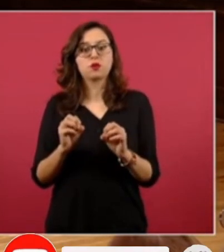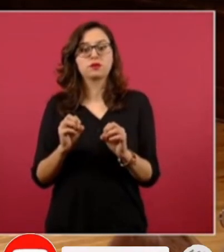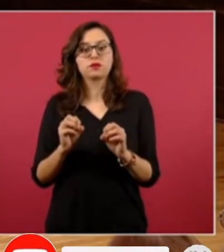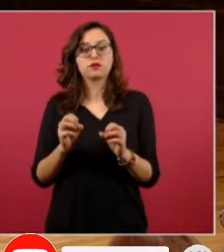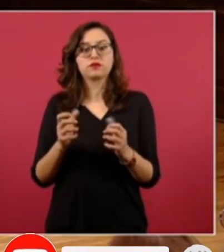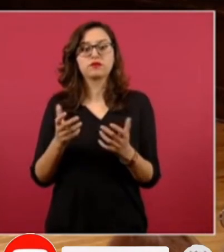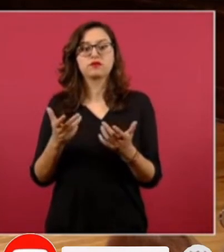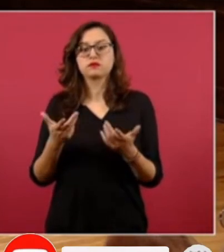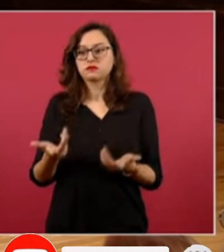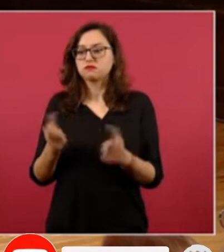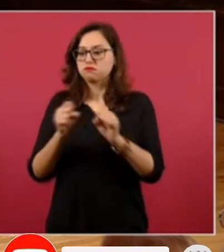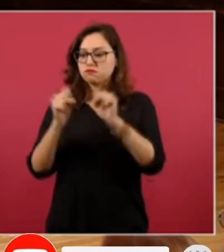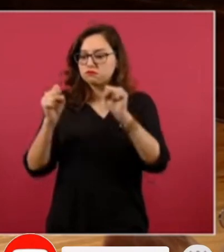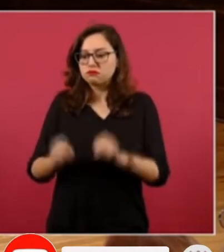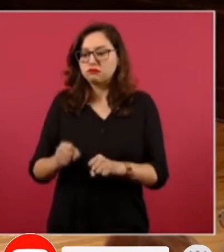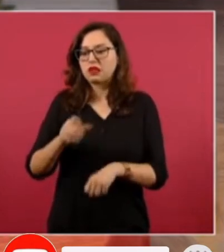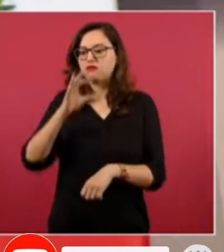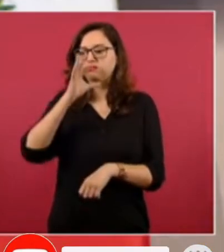un buen sistema